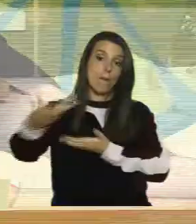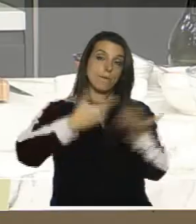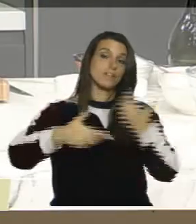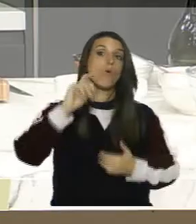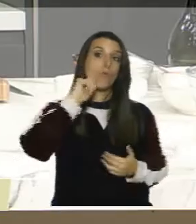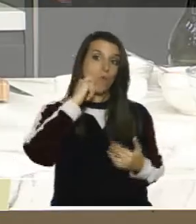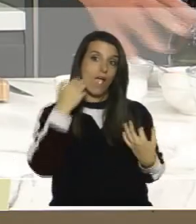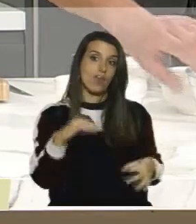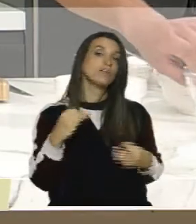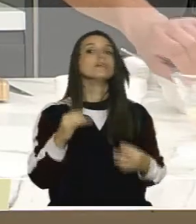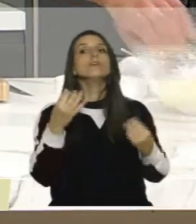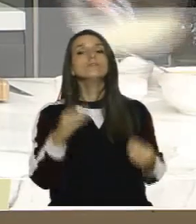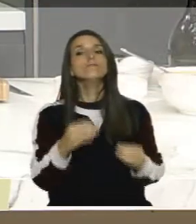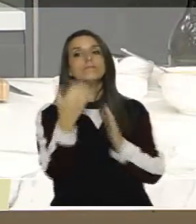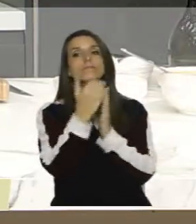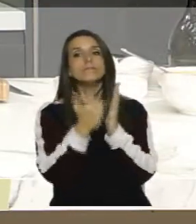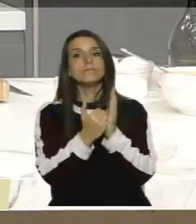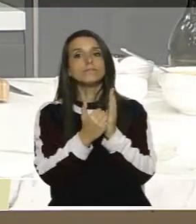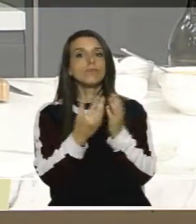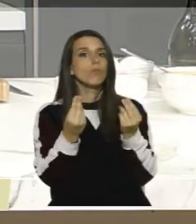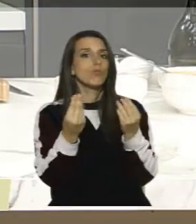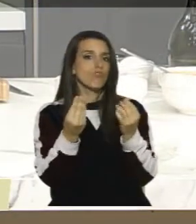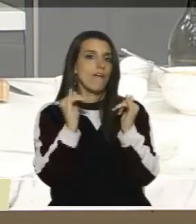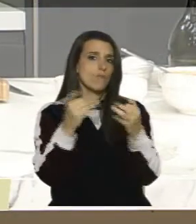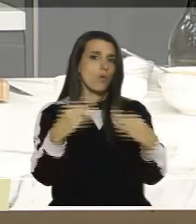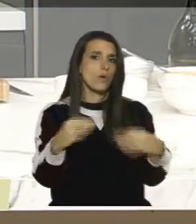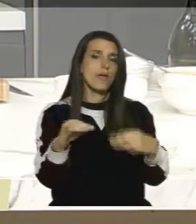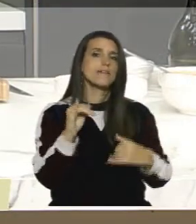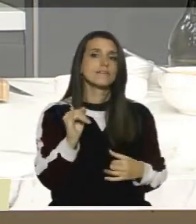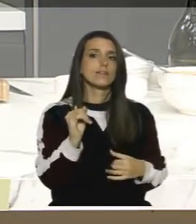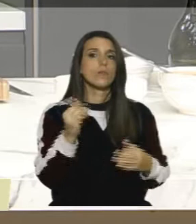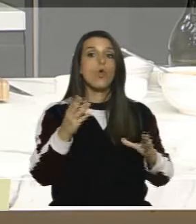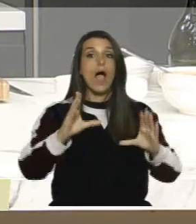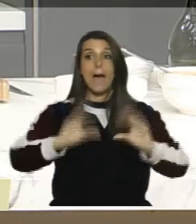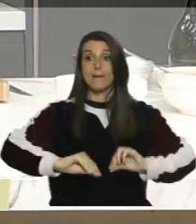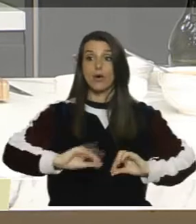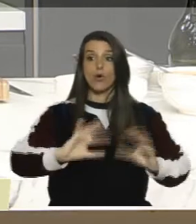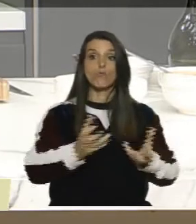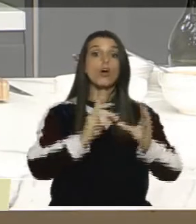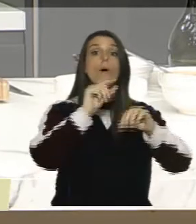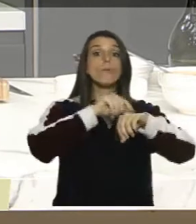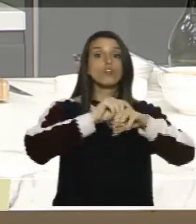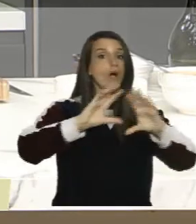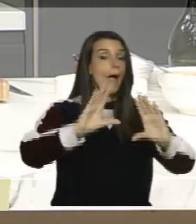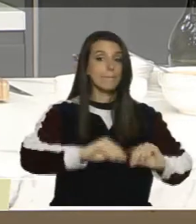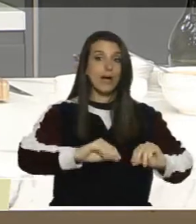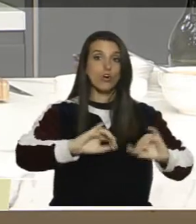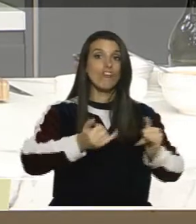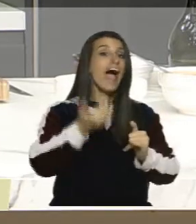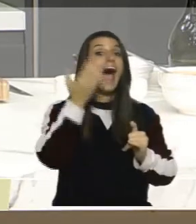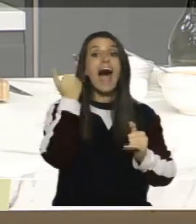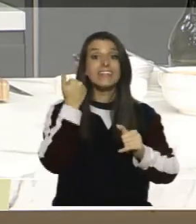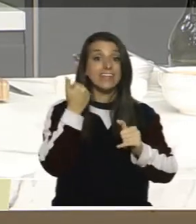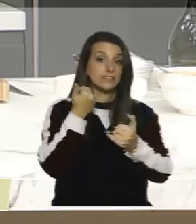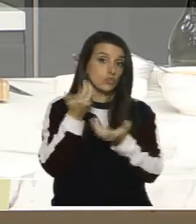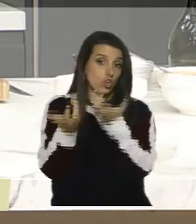rendir. Es una receta de esas que rinde. Y los crepes también. Claro. Voy a apagar el fuego del pollo. Recordemos, el pollo ya estaba cocido. O sea, solo la cebolla y